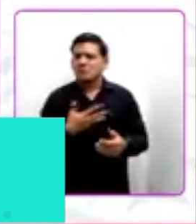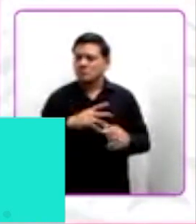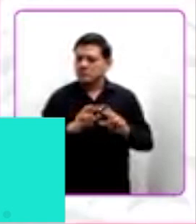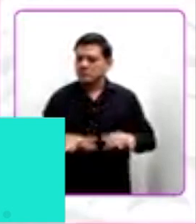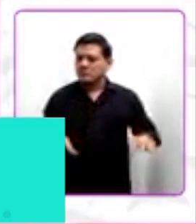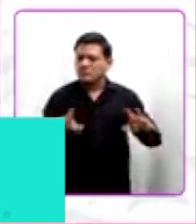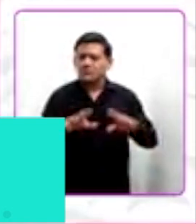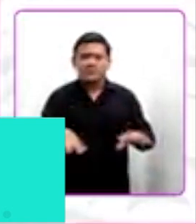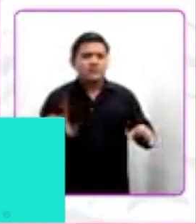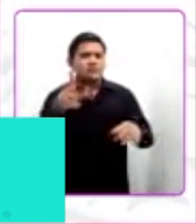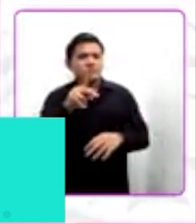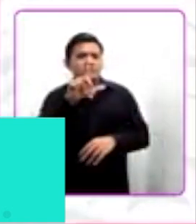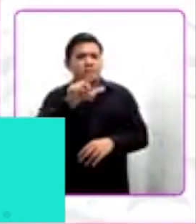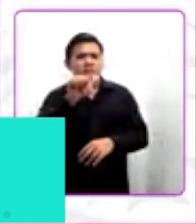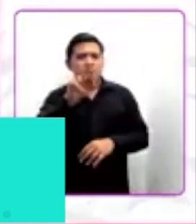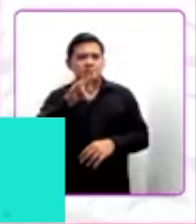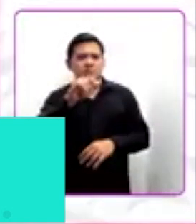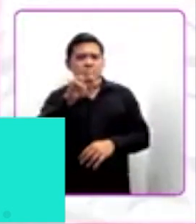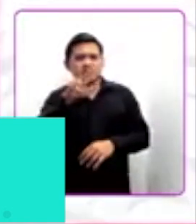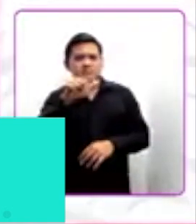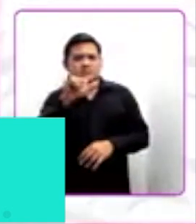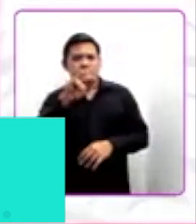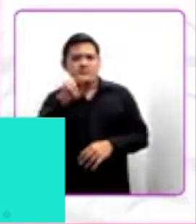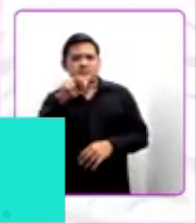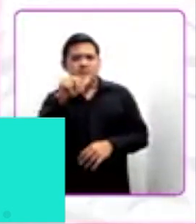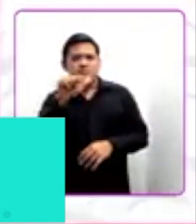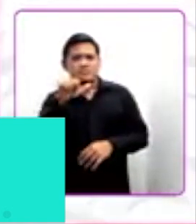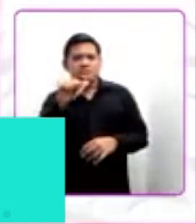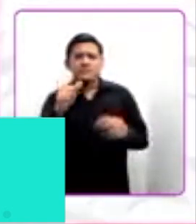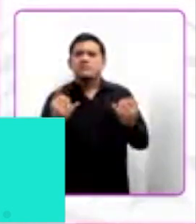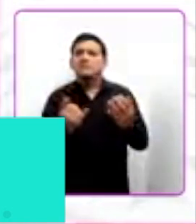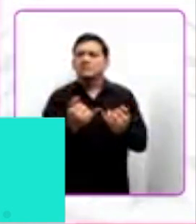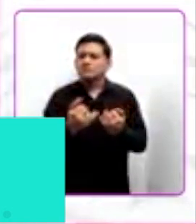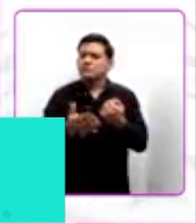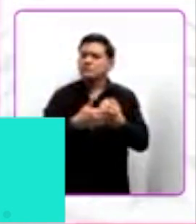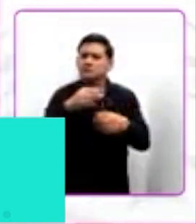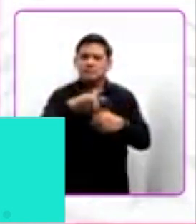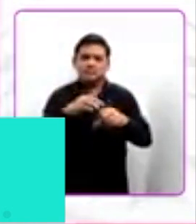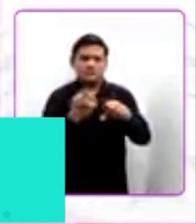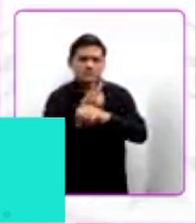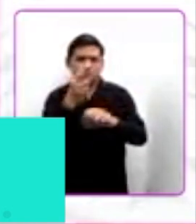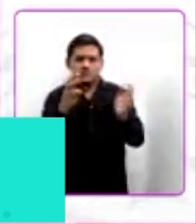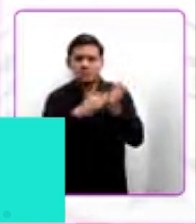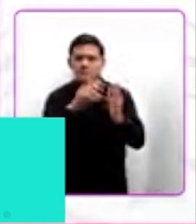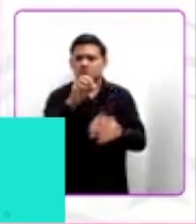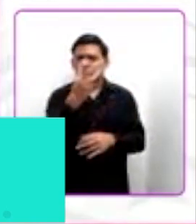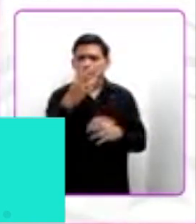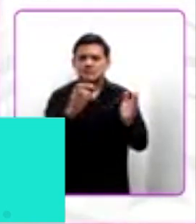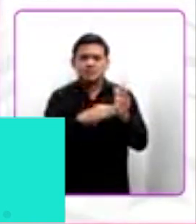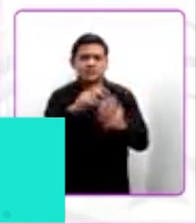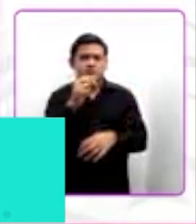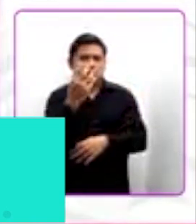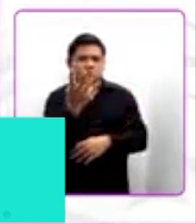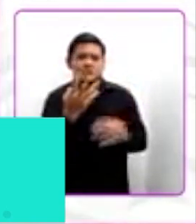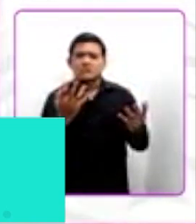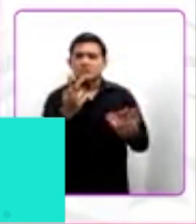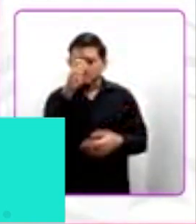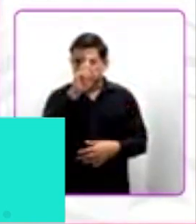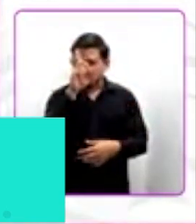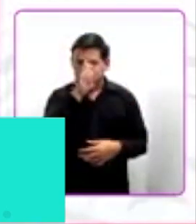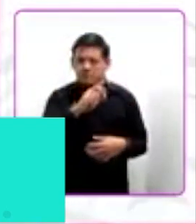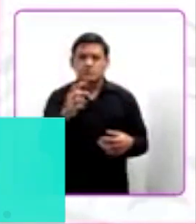circunscripción plurinominal del proceso electoral ordinario 2023-2024. Este Consejo Estatal